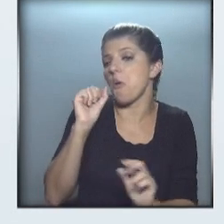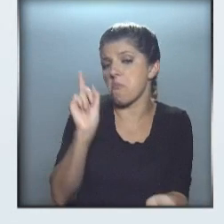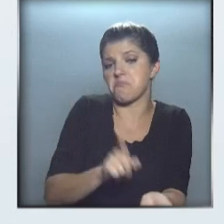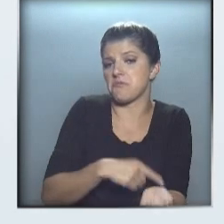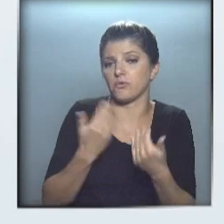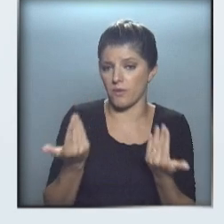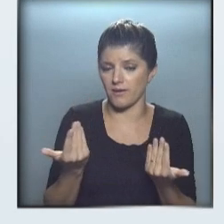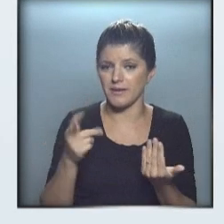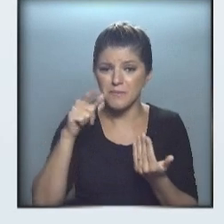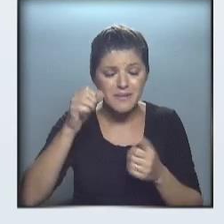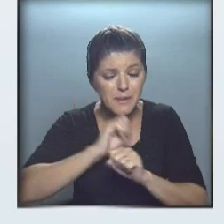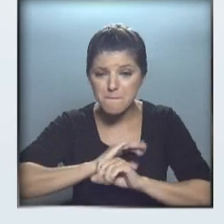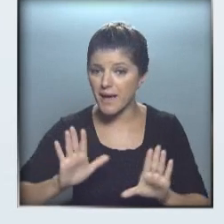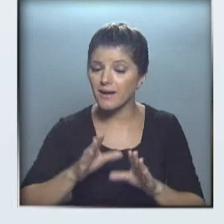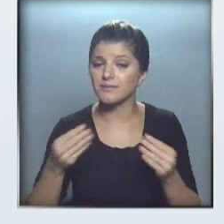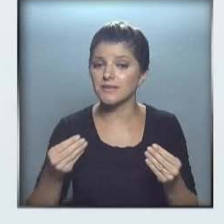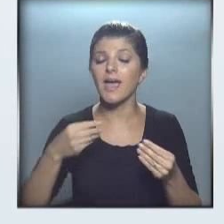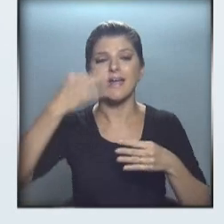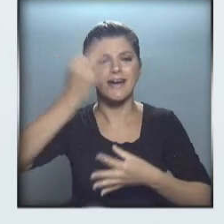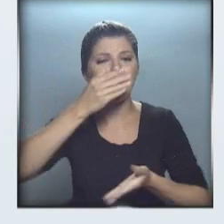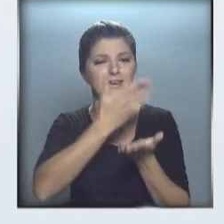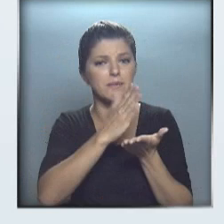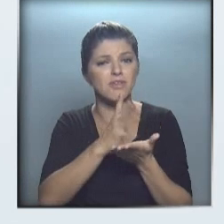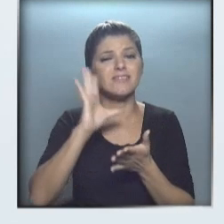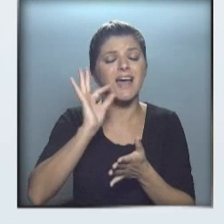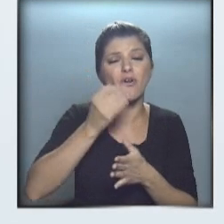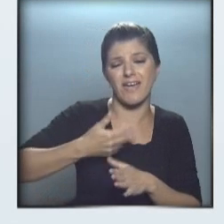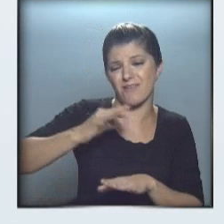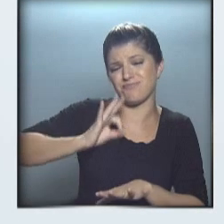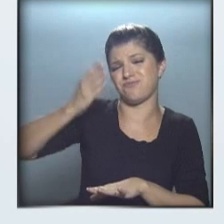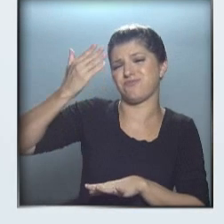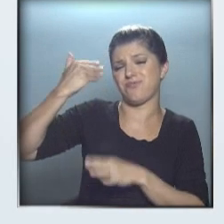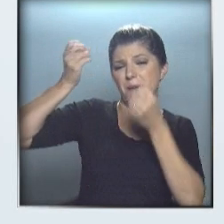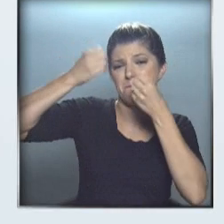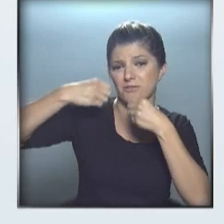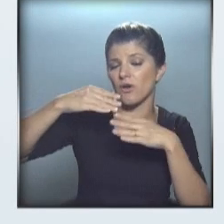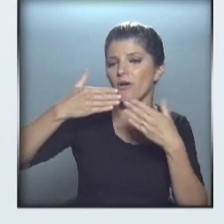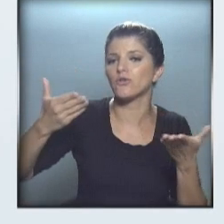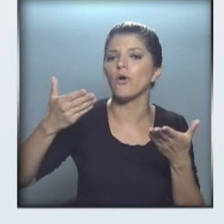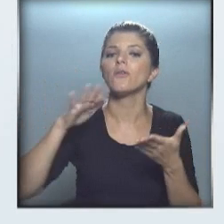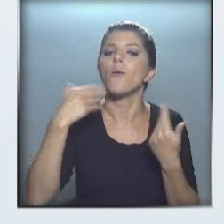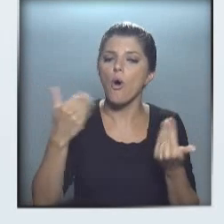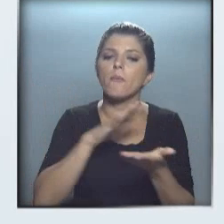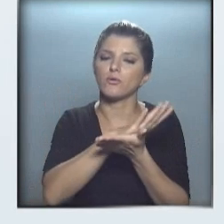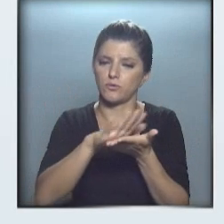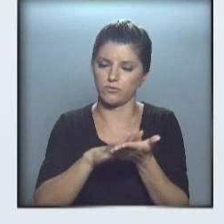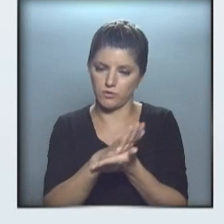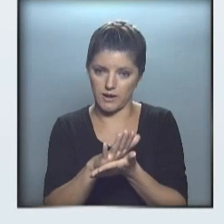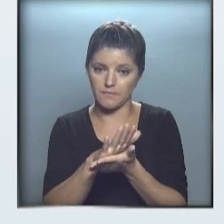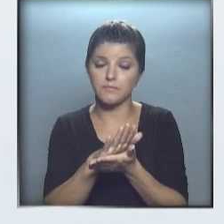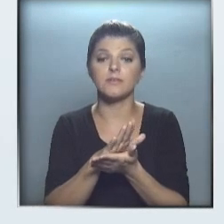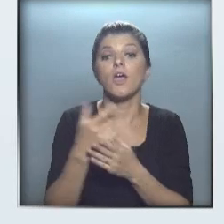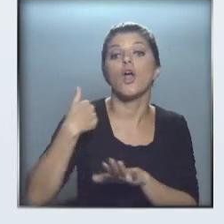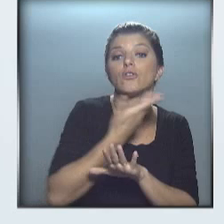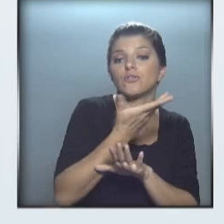natural. No lo es, sino que se trata de un problema histórico y social, por lo tanto, no es inevitable. Lo que es social e